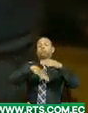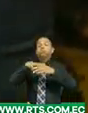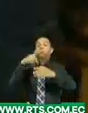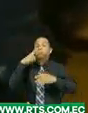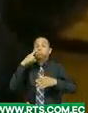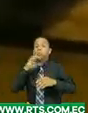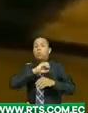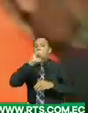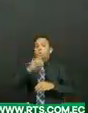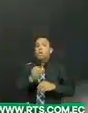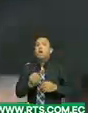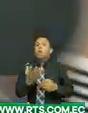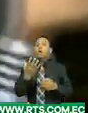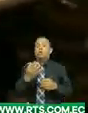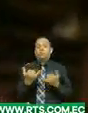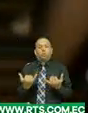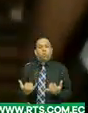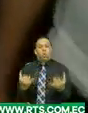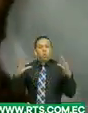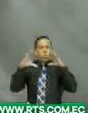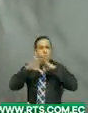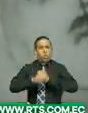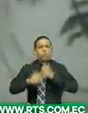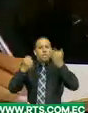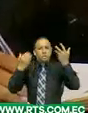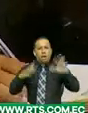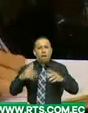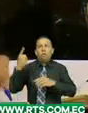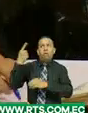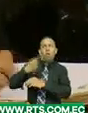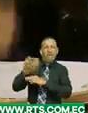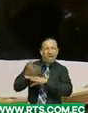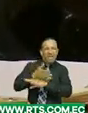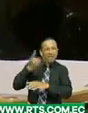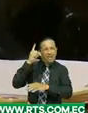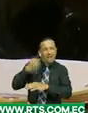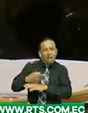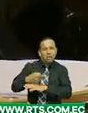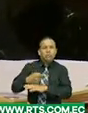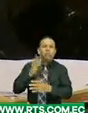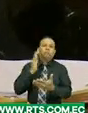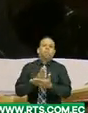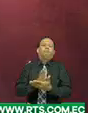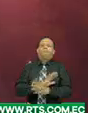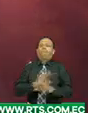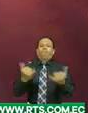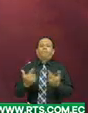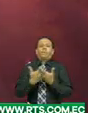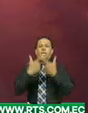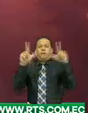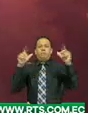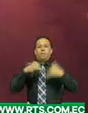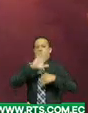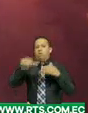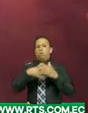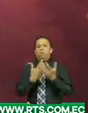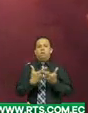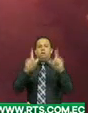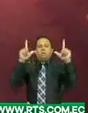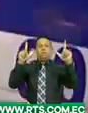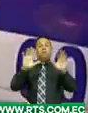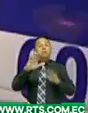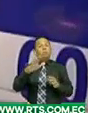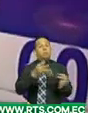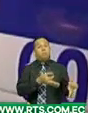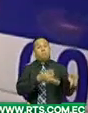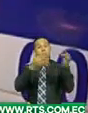El toque de queda terminó esta noche, pero al COE cantonal le toca no quedarse quieto. Desde el próximo lunes,